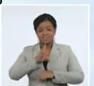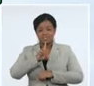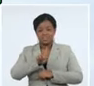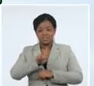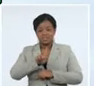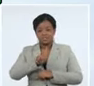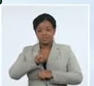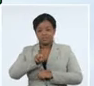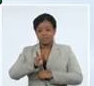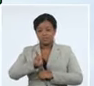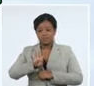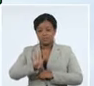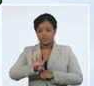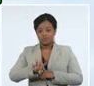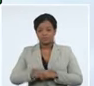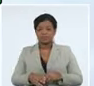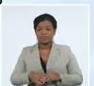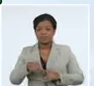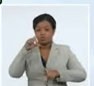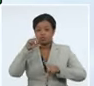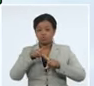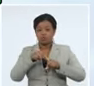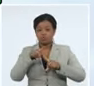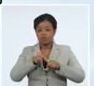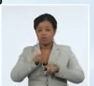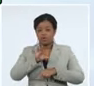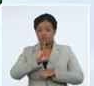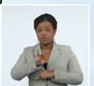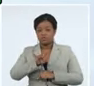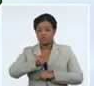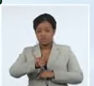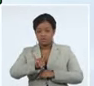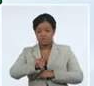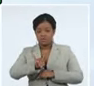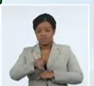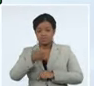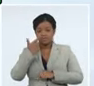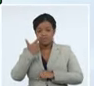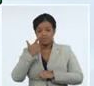164, Las Tunas 89, disminuyendo, pero todavía alto,